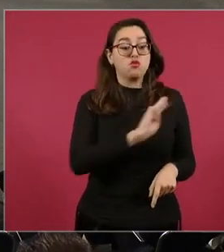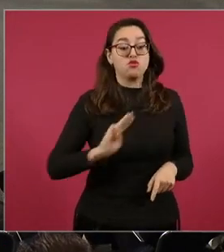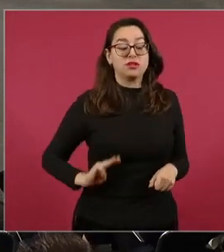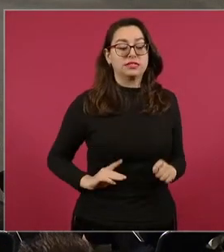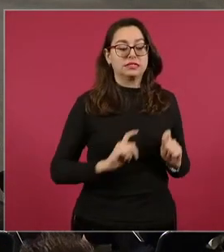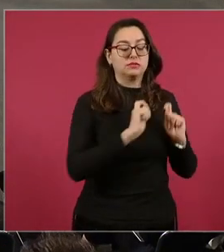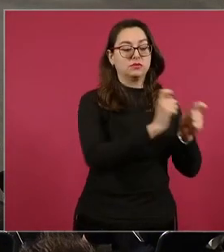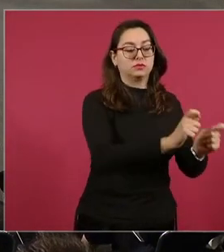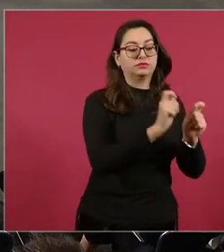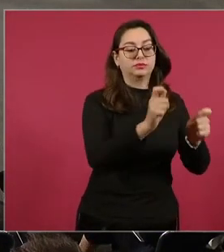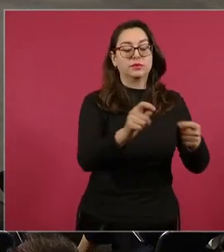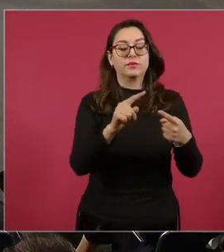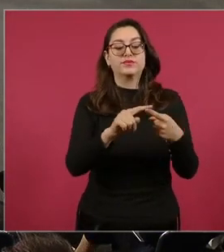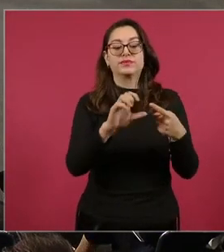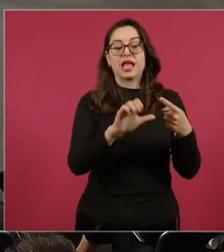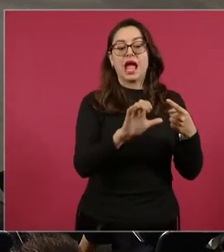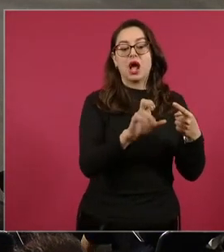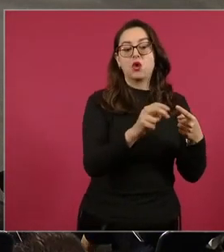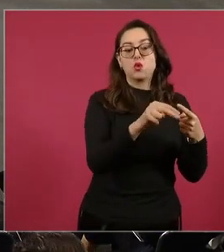Monclova.